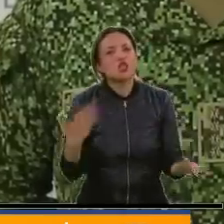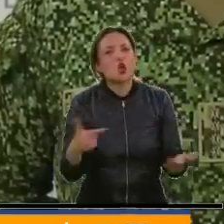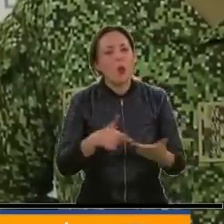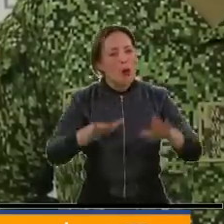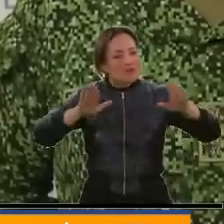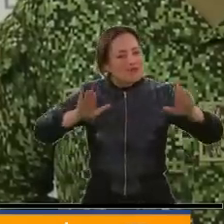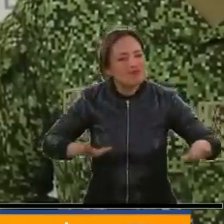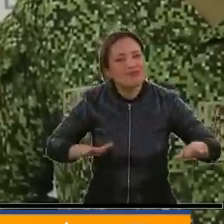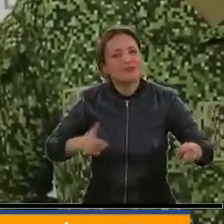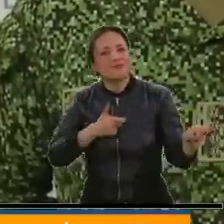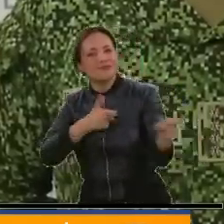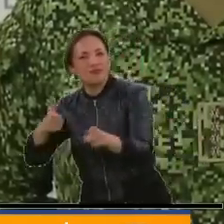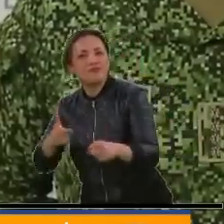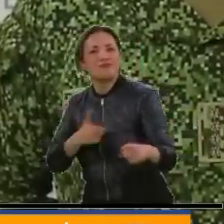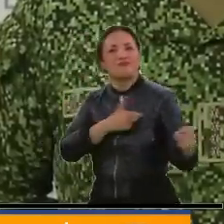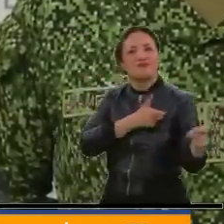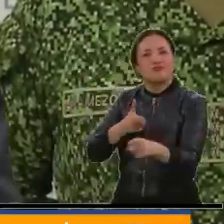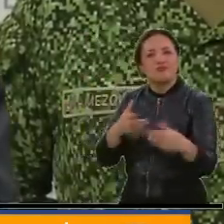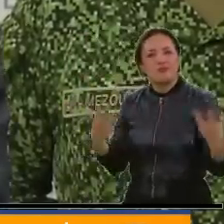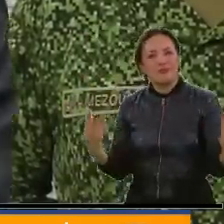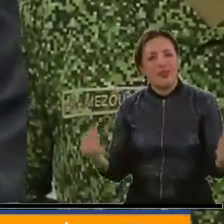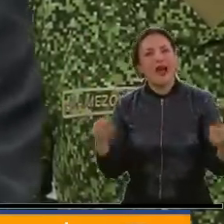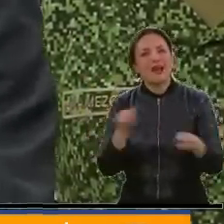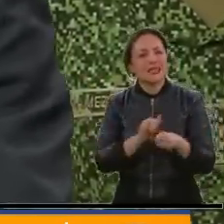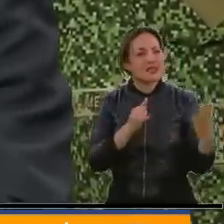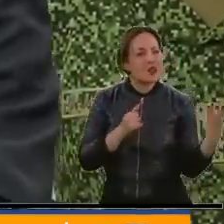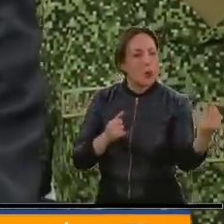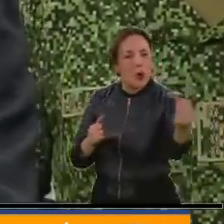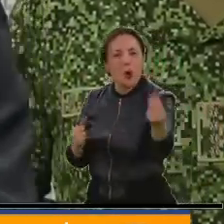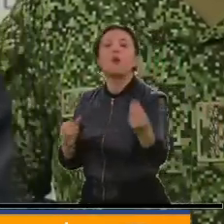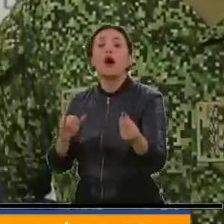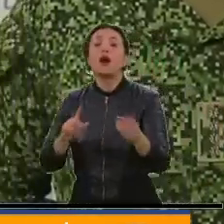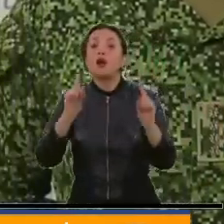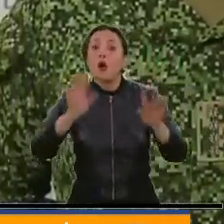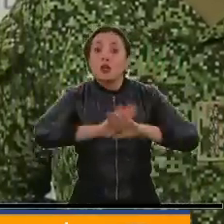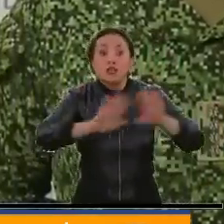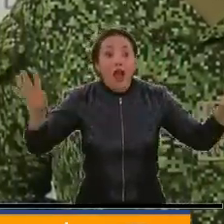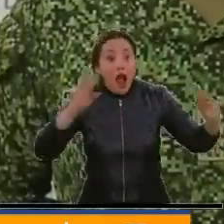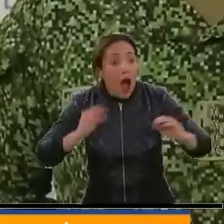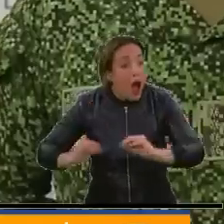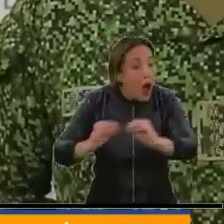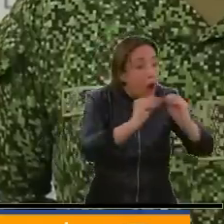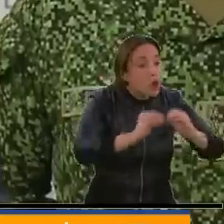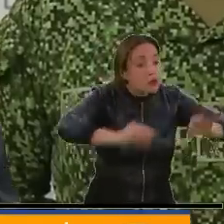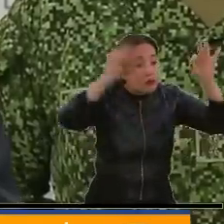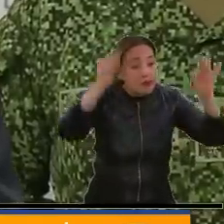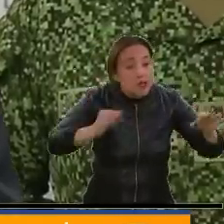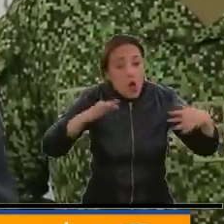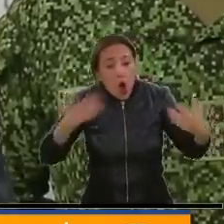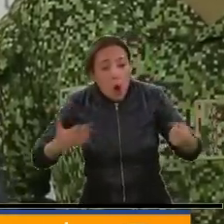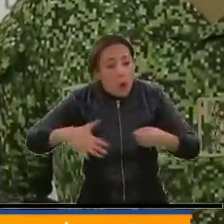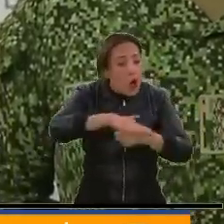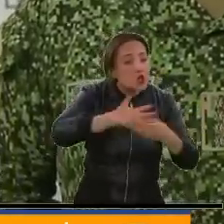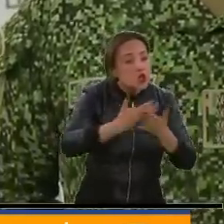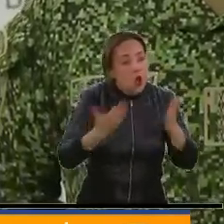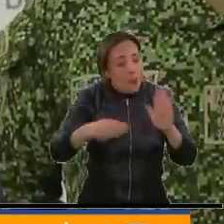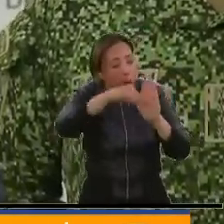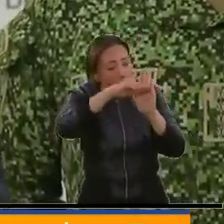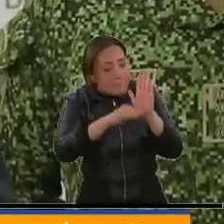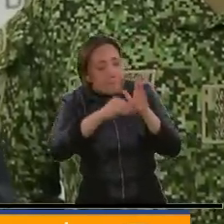cese bilateral al fuego. Solamente cuando tengamos ya totalmente acordadas las condiciones de